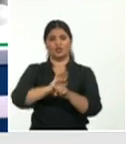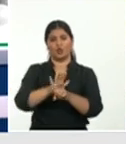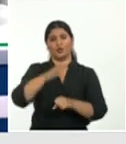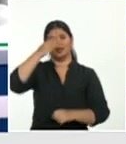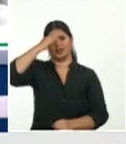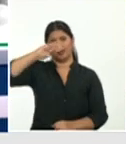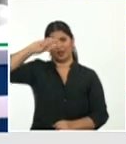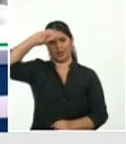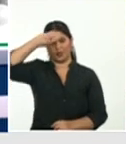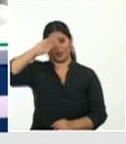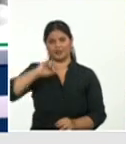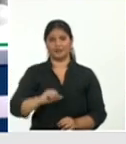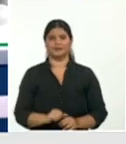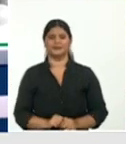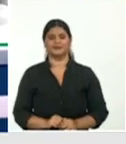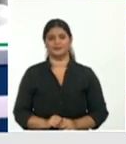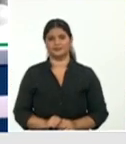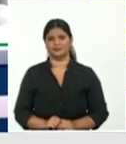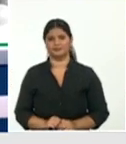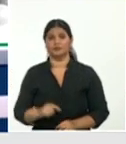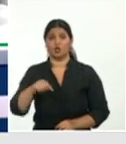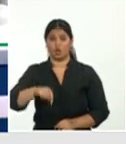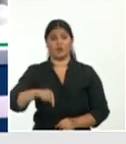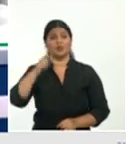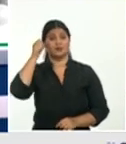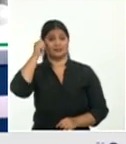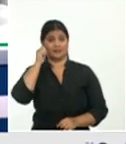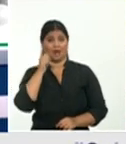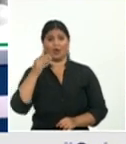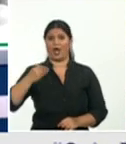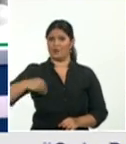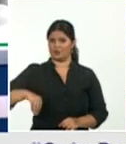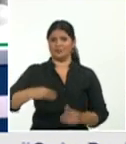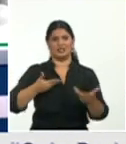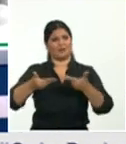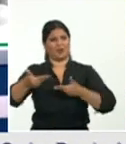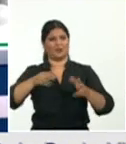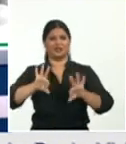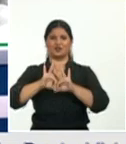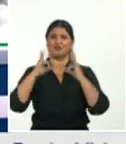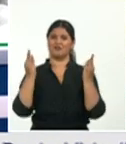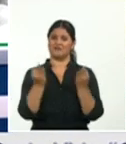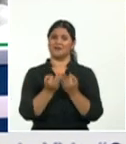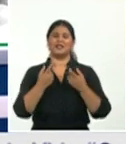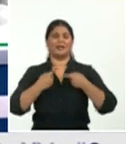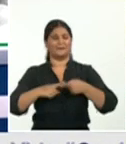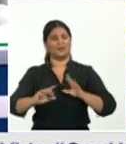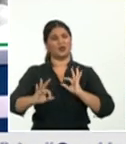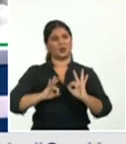epidemiológica en Cuba. Es sábado, aproveche el fin de semana, pero cuídese mucho y